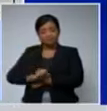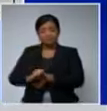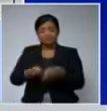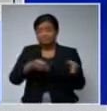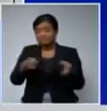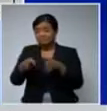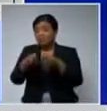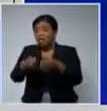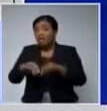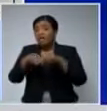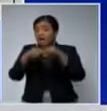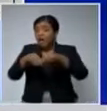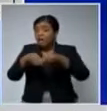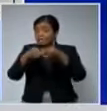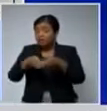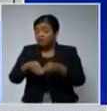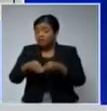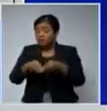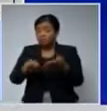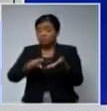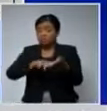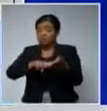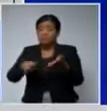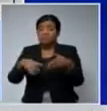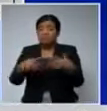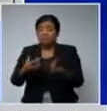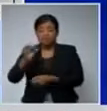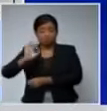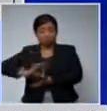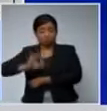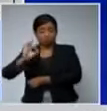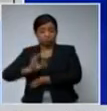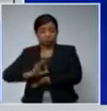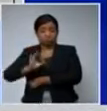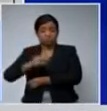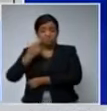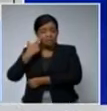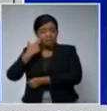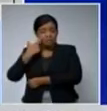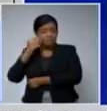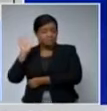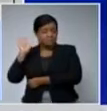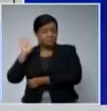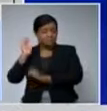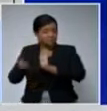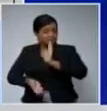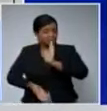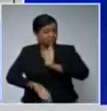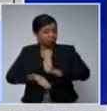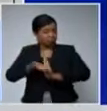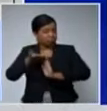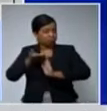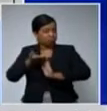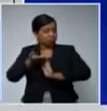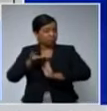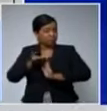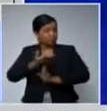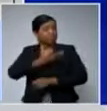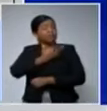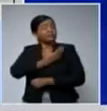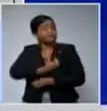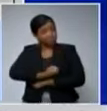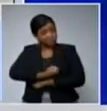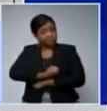Es la provincia que después en tasa de incidencia más elevada, lamentablemente con